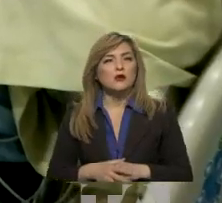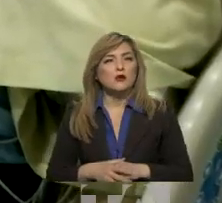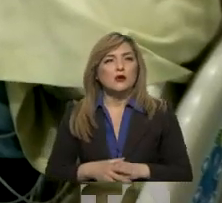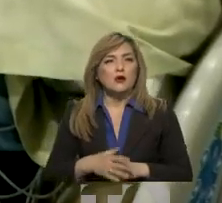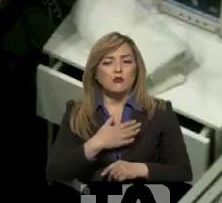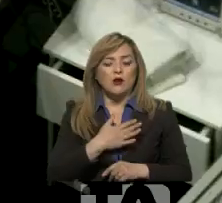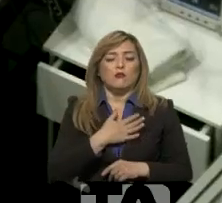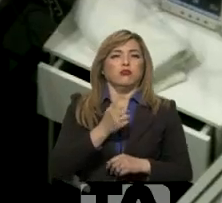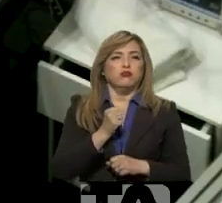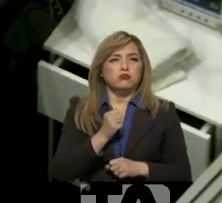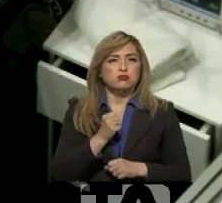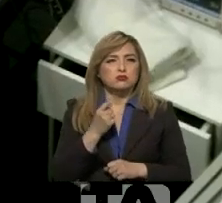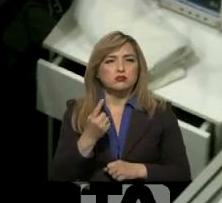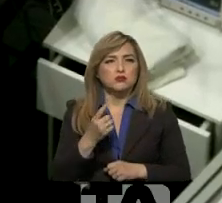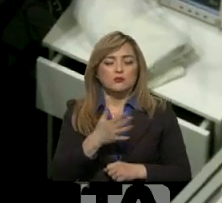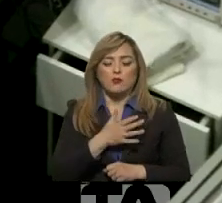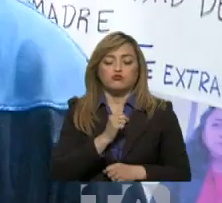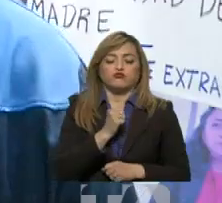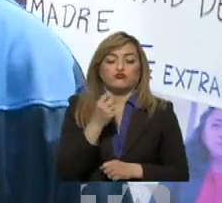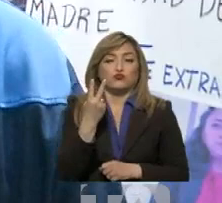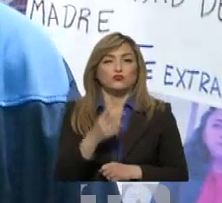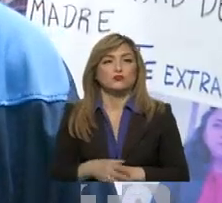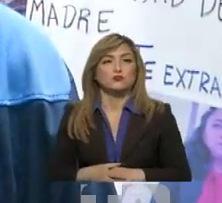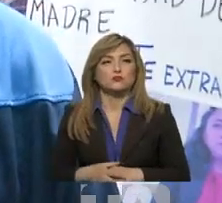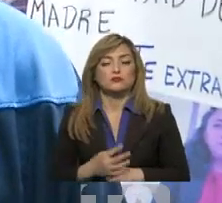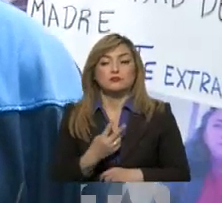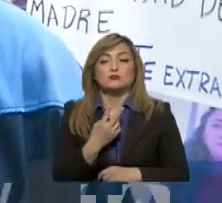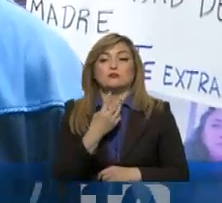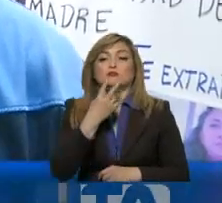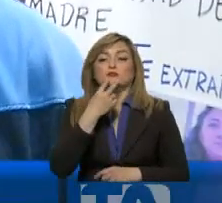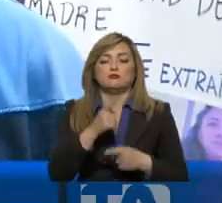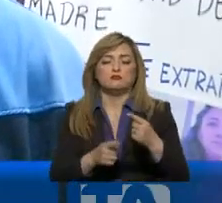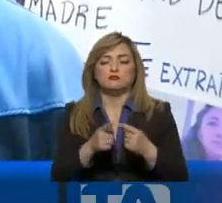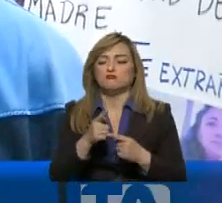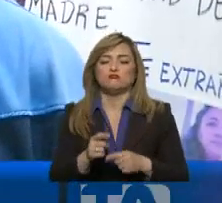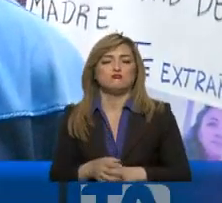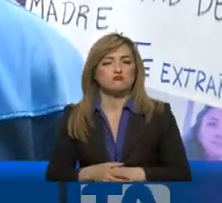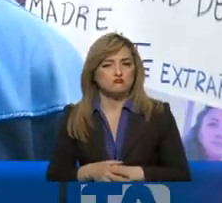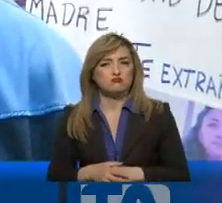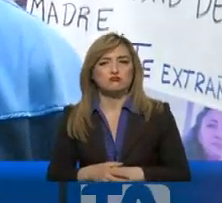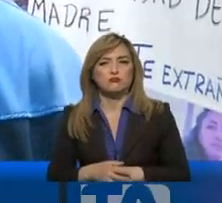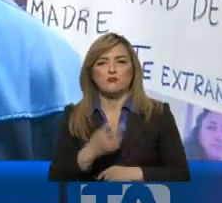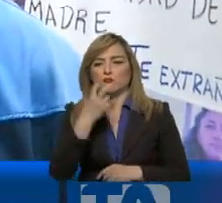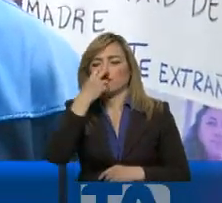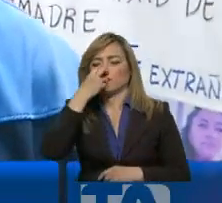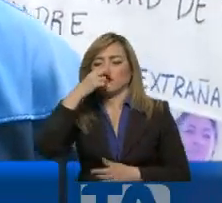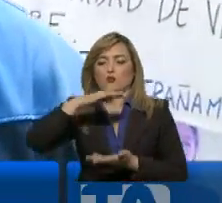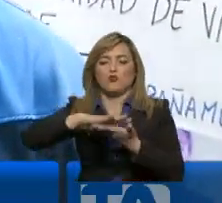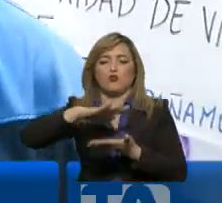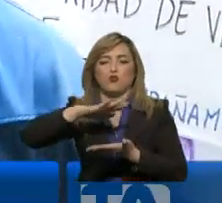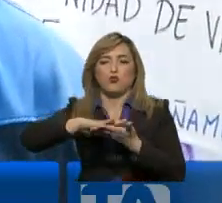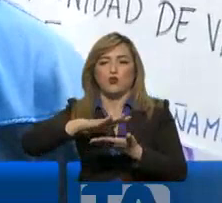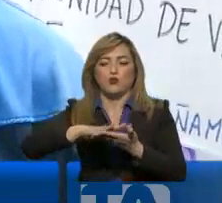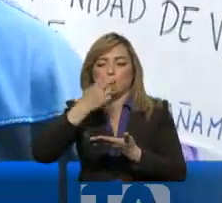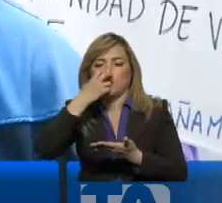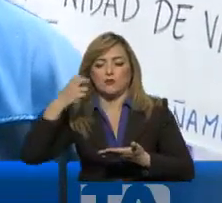2 infartos en los 30 días que estuvo internada. No podía respirar, colapsó. Le sacaron el ventilador para probar si es que